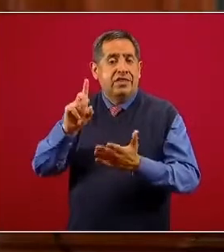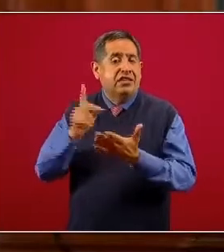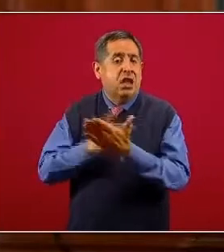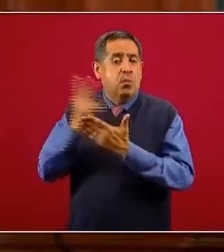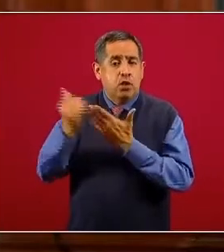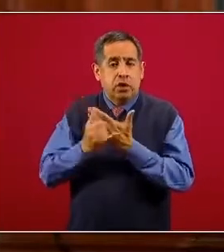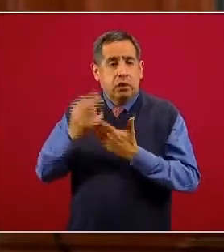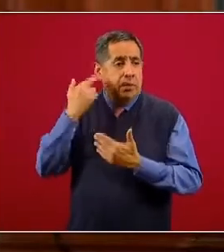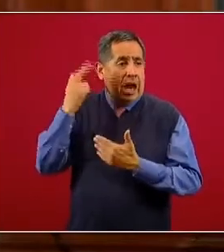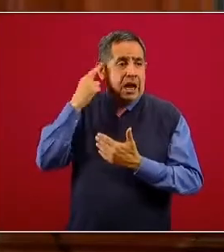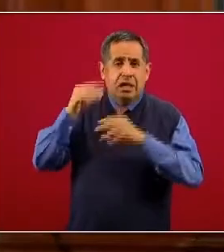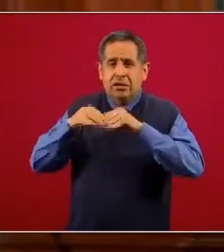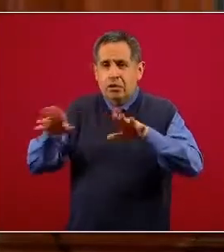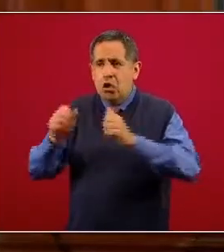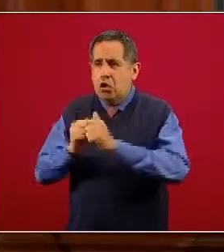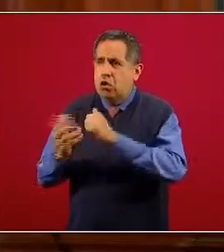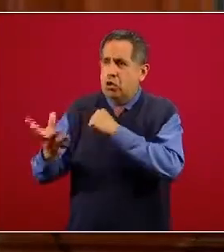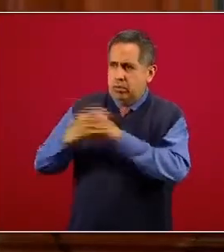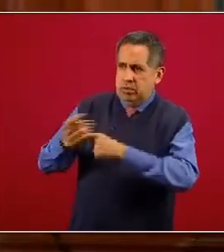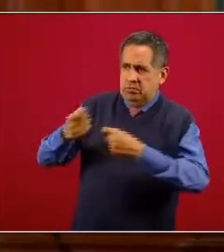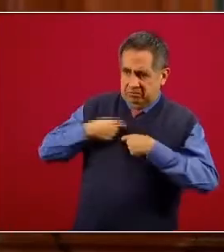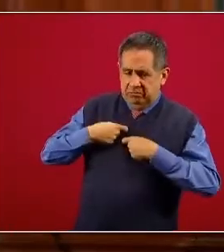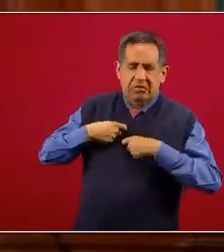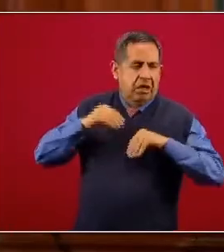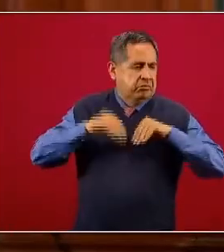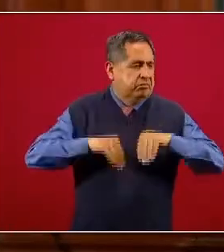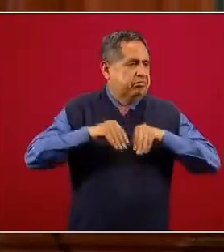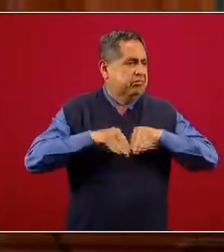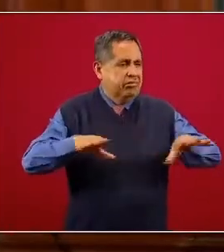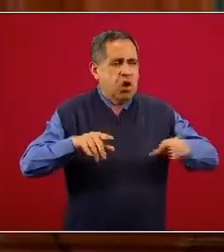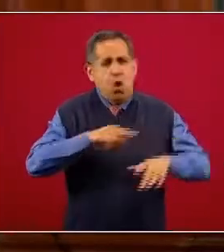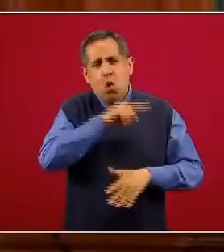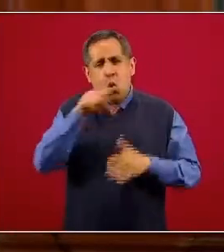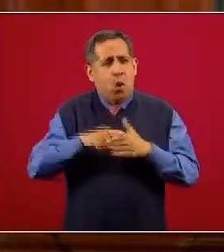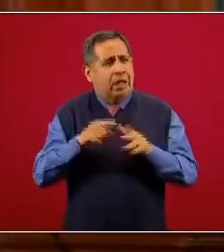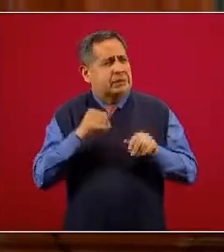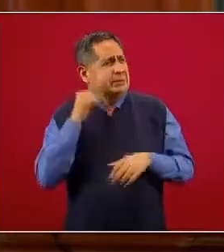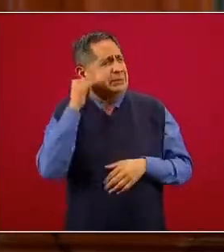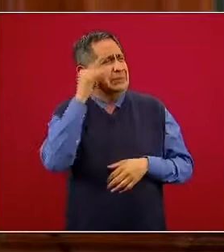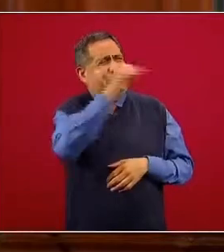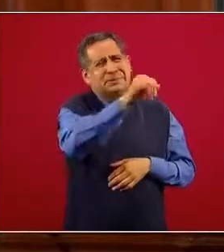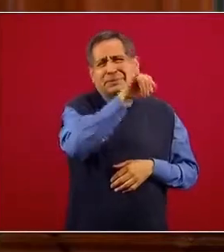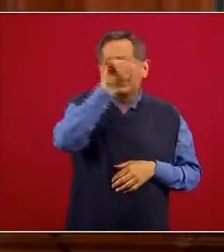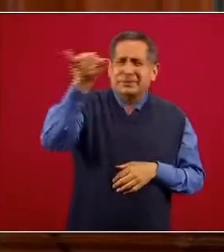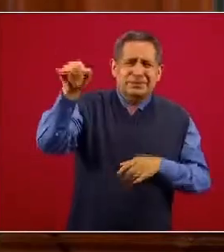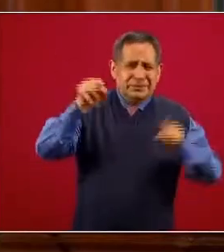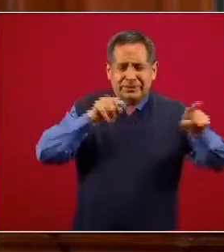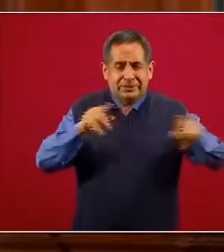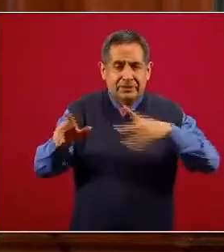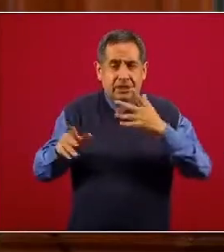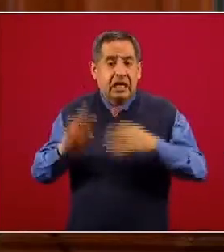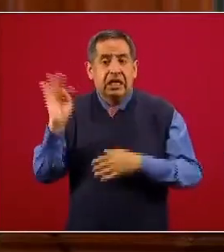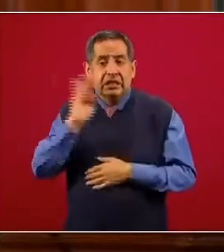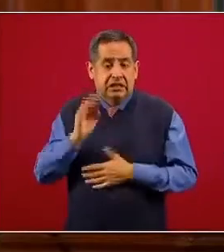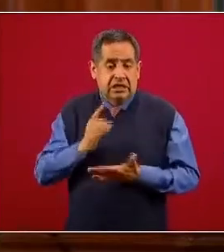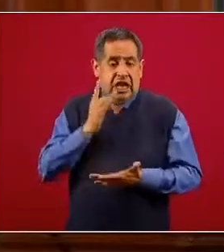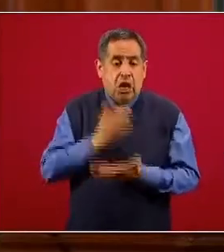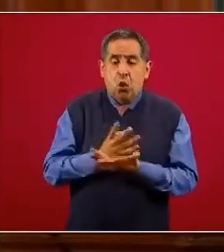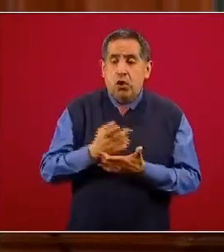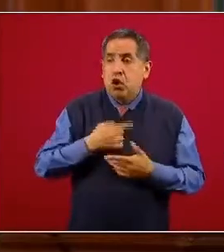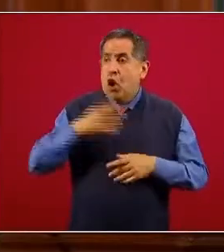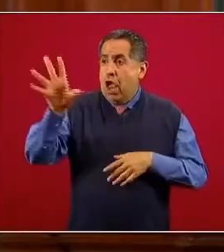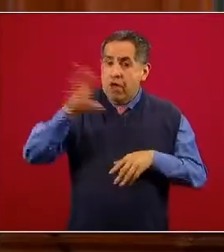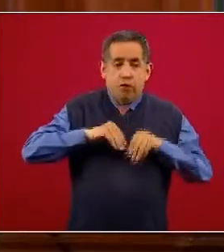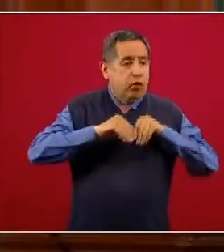radio con concesión que están trabajando en los lugares más apartados del país, en los lugares en donde probablemente somos el único medio de